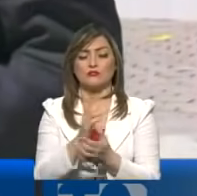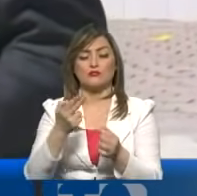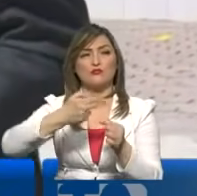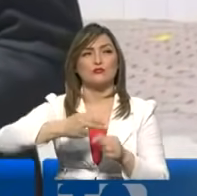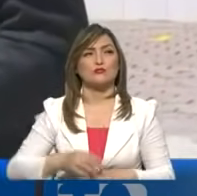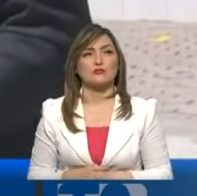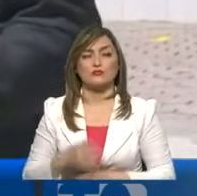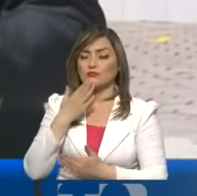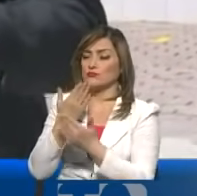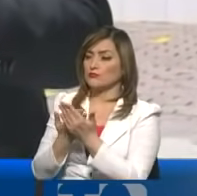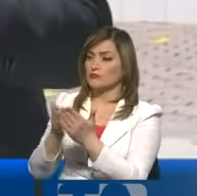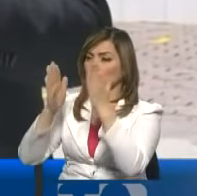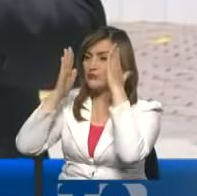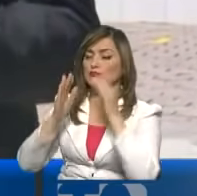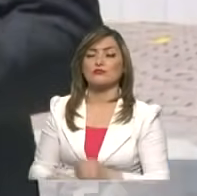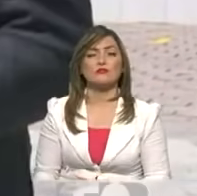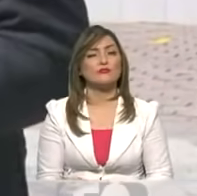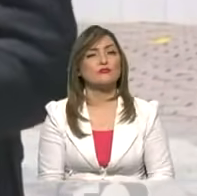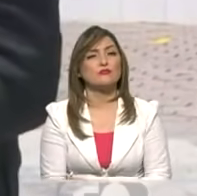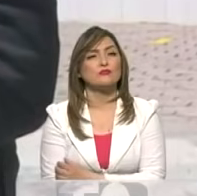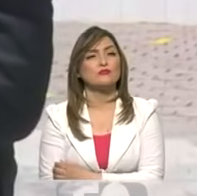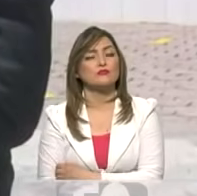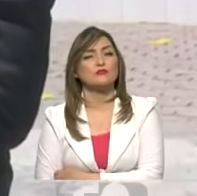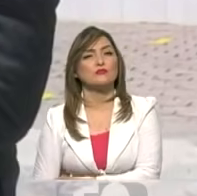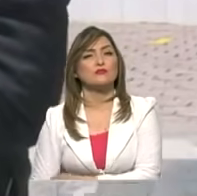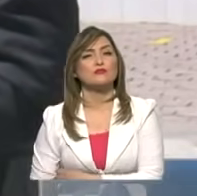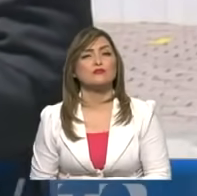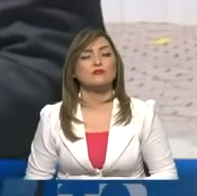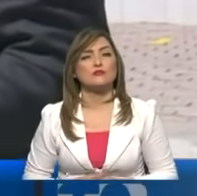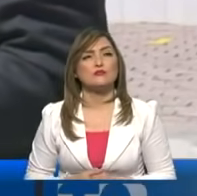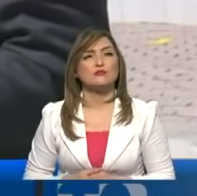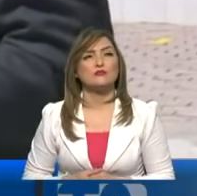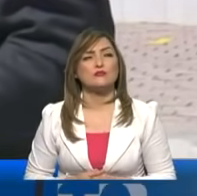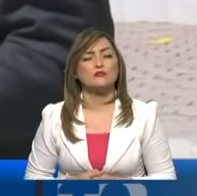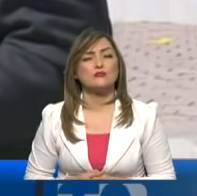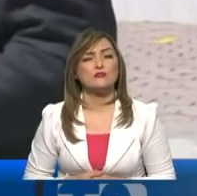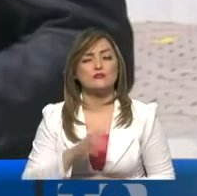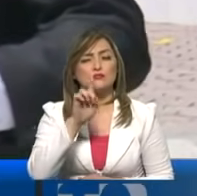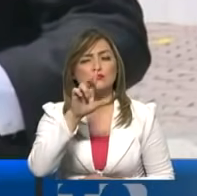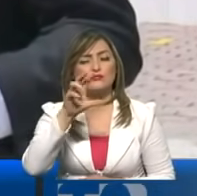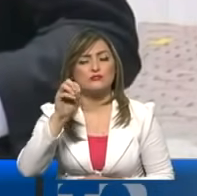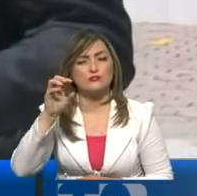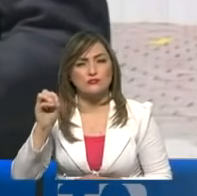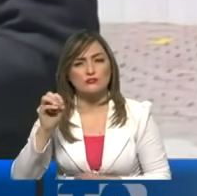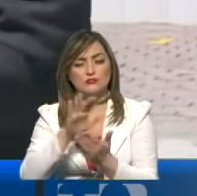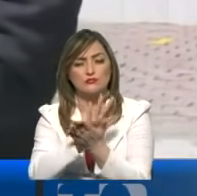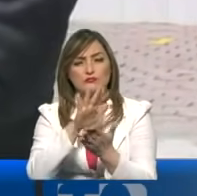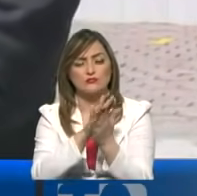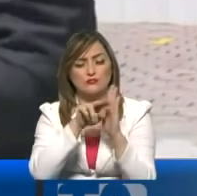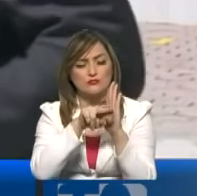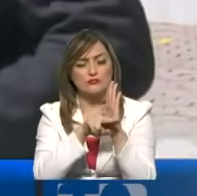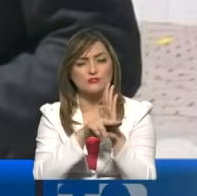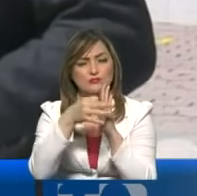ministra, gracias por atendernos. Usted dijo que son 1.301 establecimientos educativos que han cumplido la